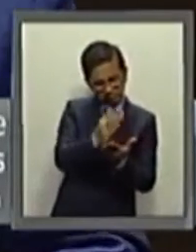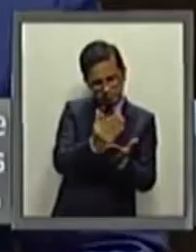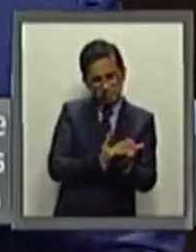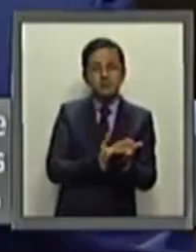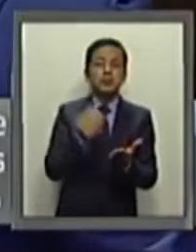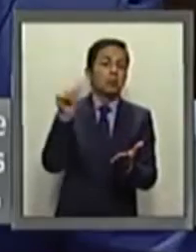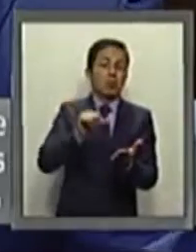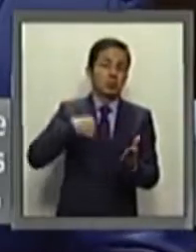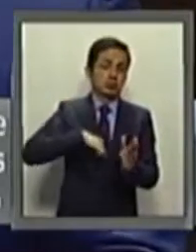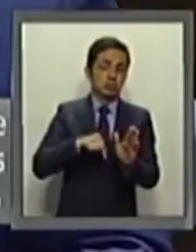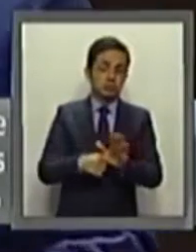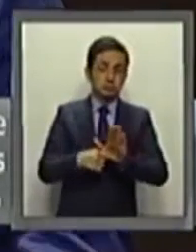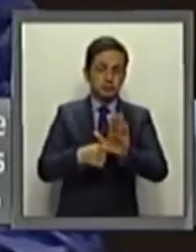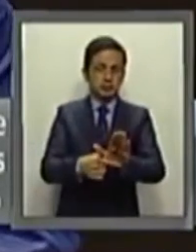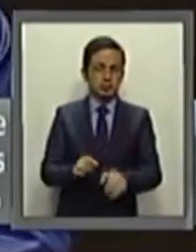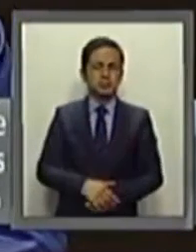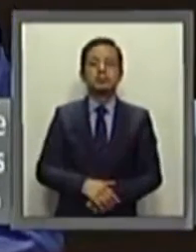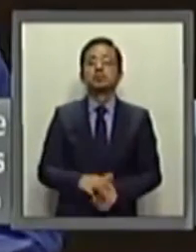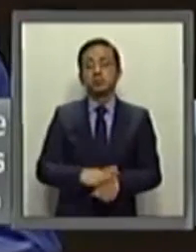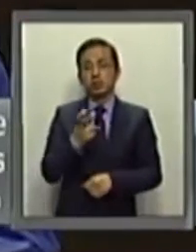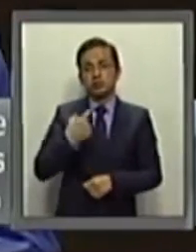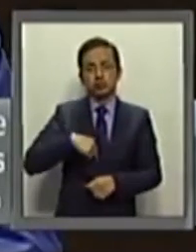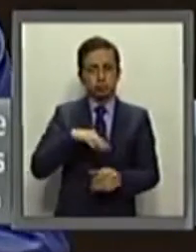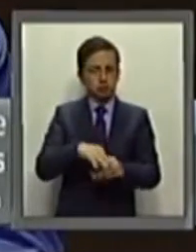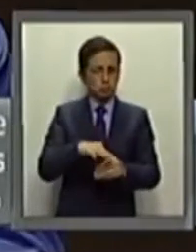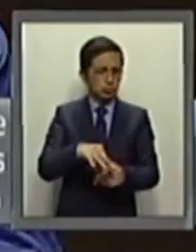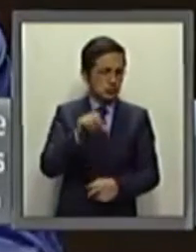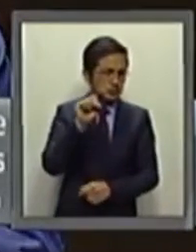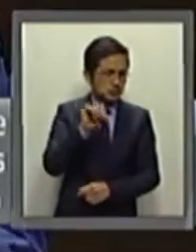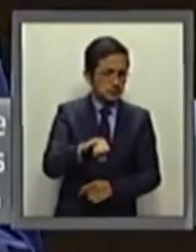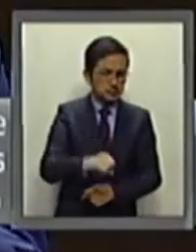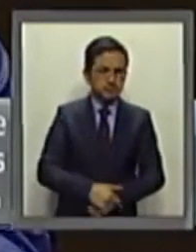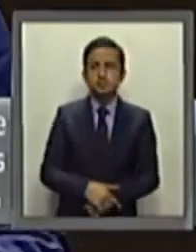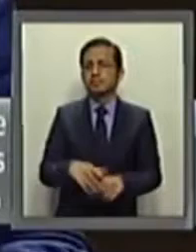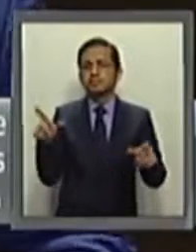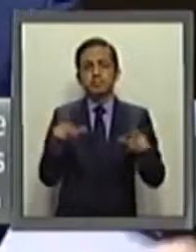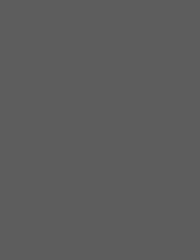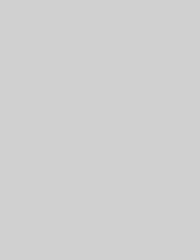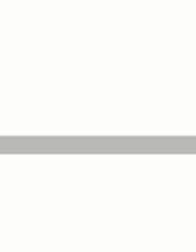estamos hoy discutiendo y por lo cual nuestro voto será de manera favorable. Es